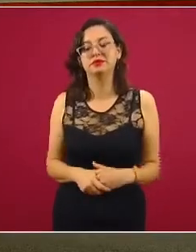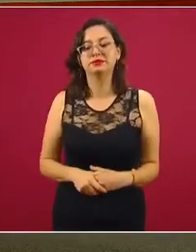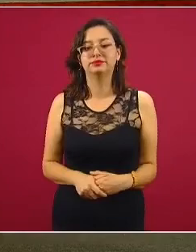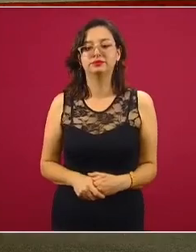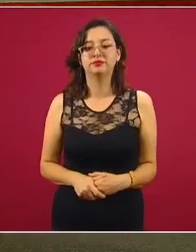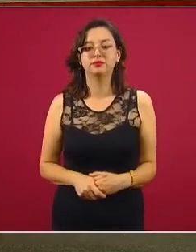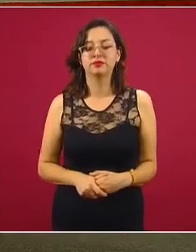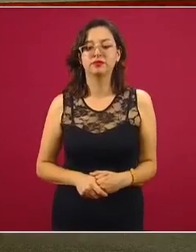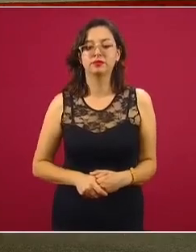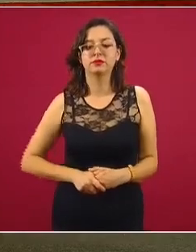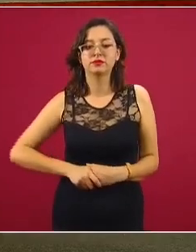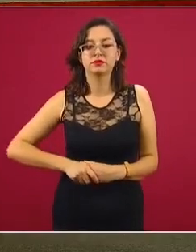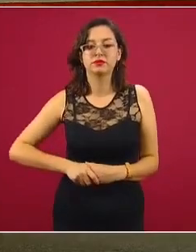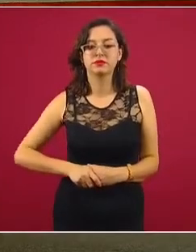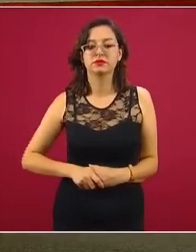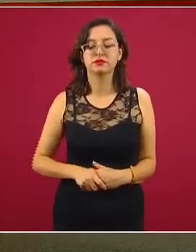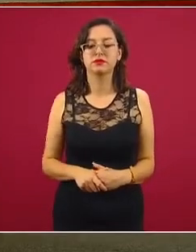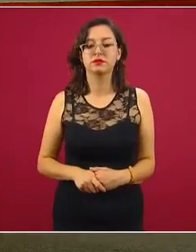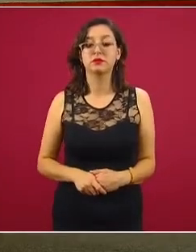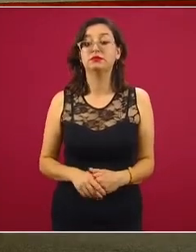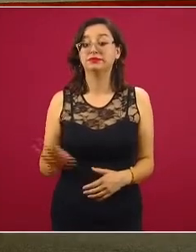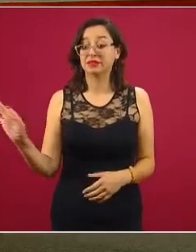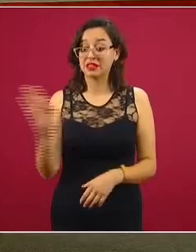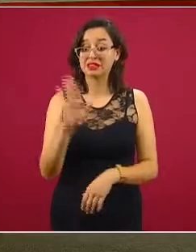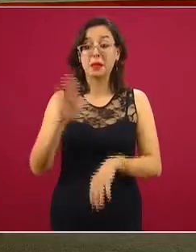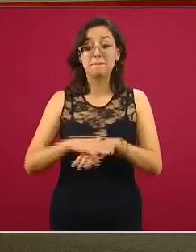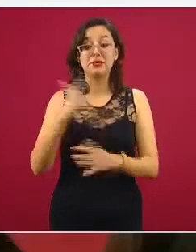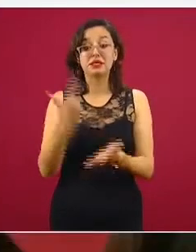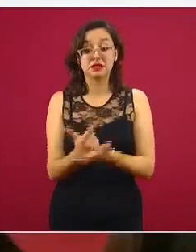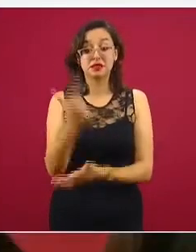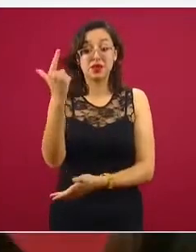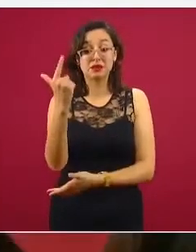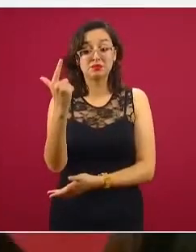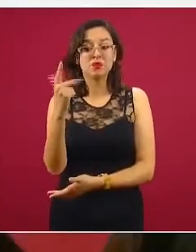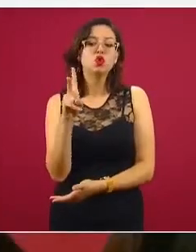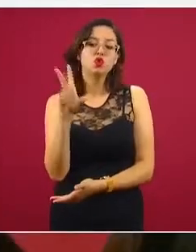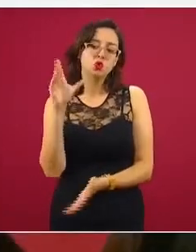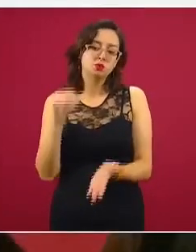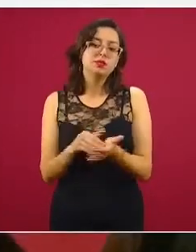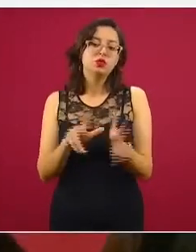Escenarios mayores podrían llegar a 2,800.